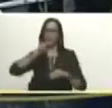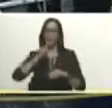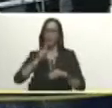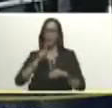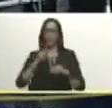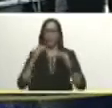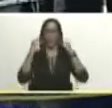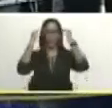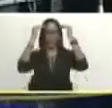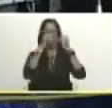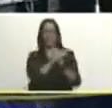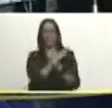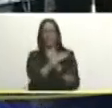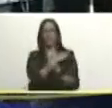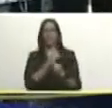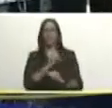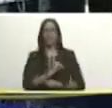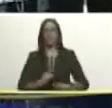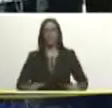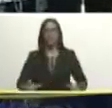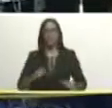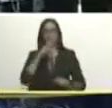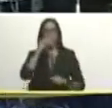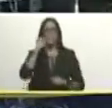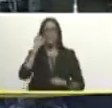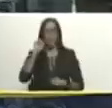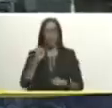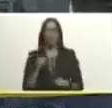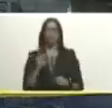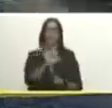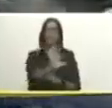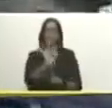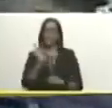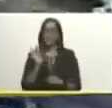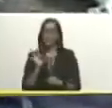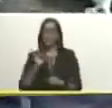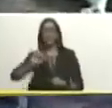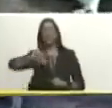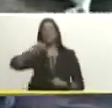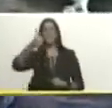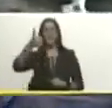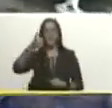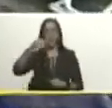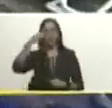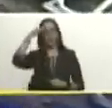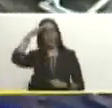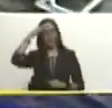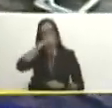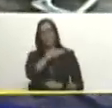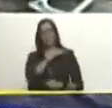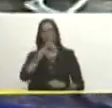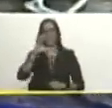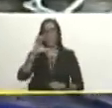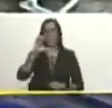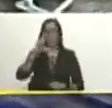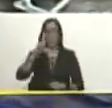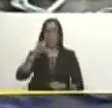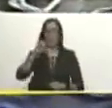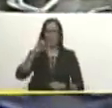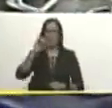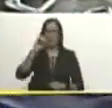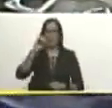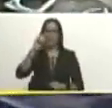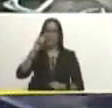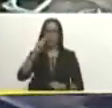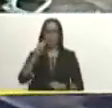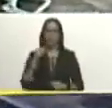de la Fuerza Armada Nacional Bolivariana, Nicolás Maduro, designó al mayor general Elio Estrada como